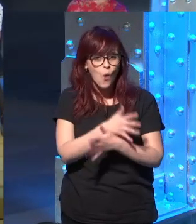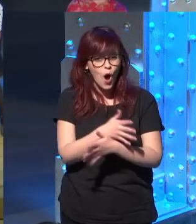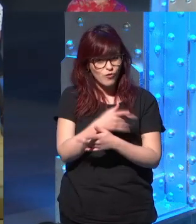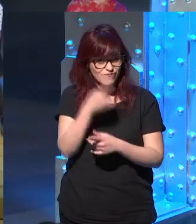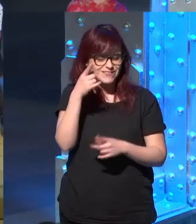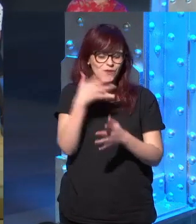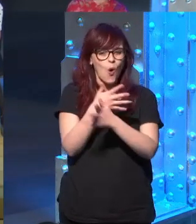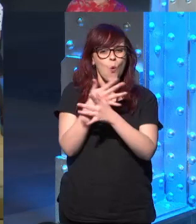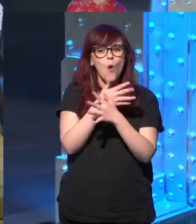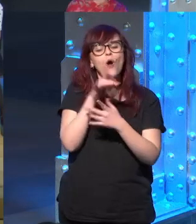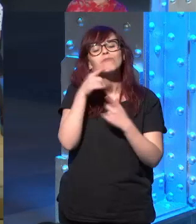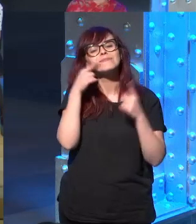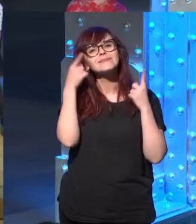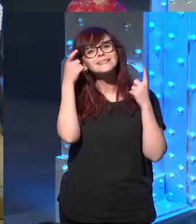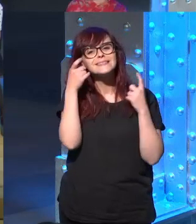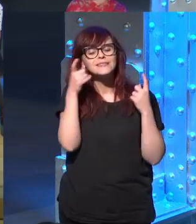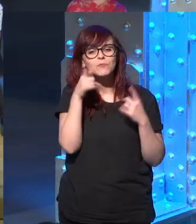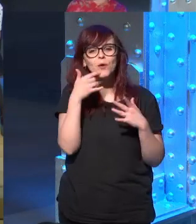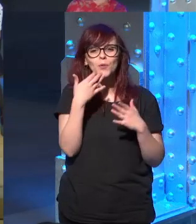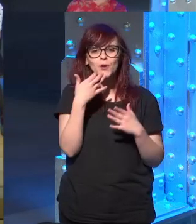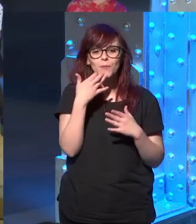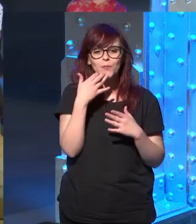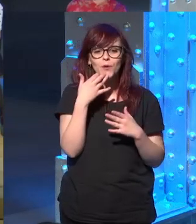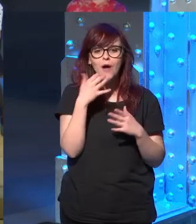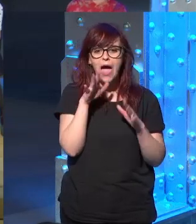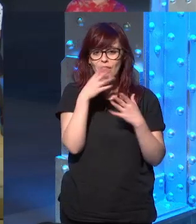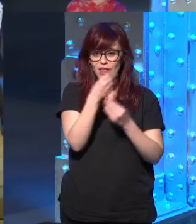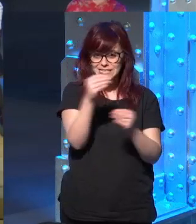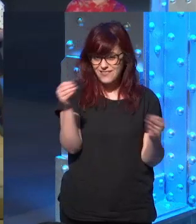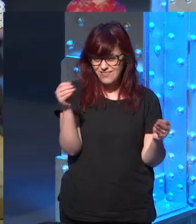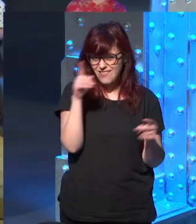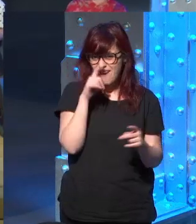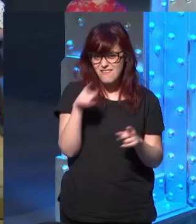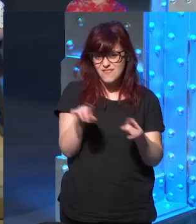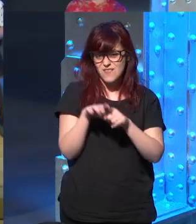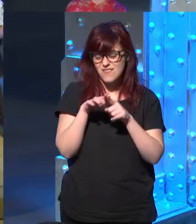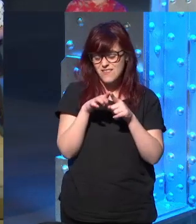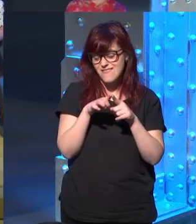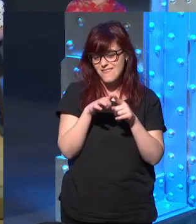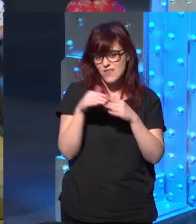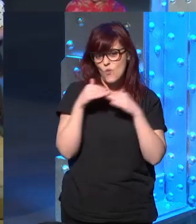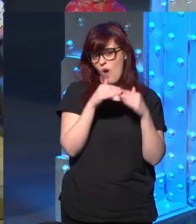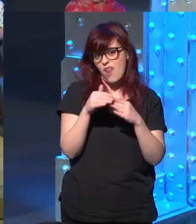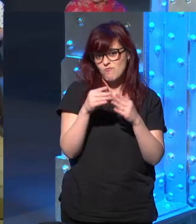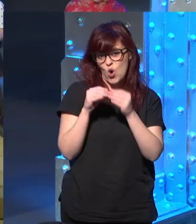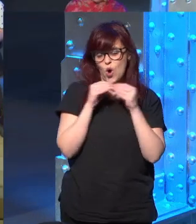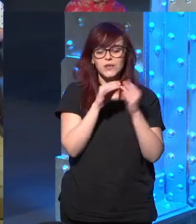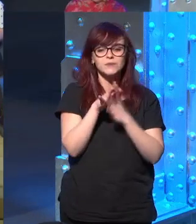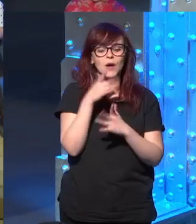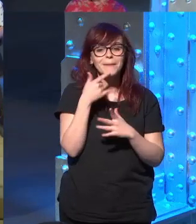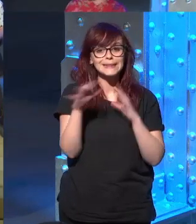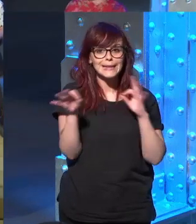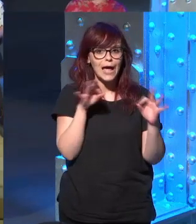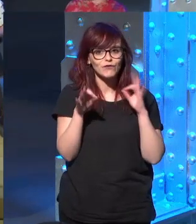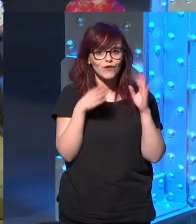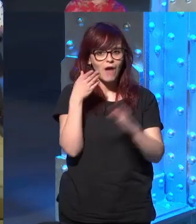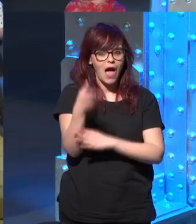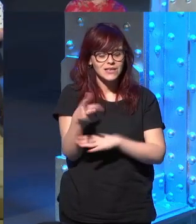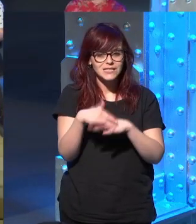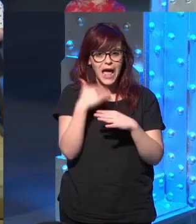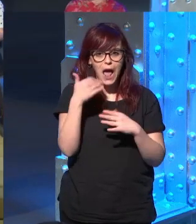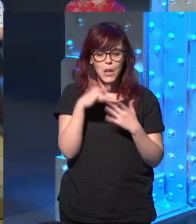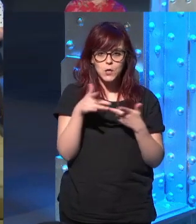pensando también en cuando en nuestras adolescencias, creo que es como una a todas, cuando te llevaban al teatro y era un